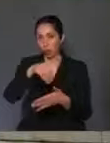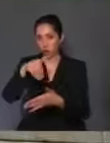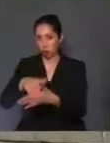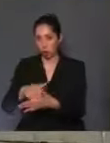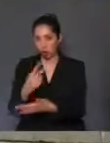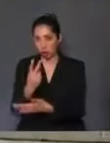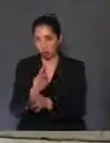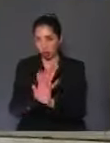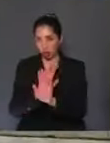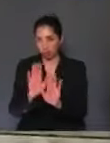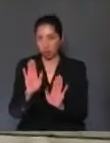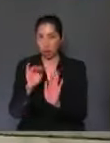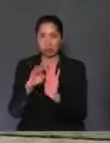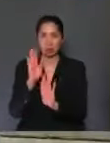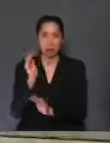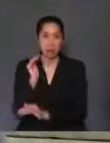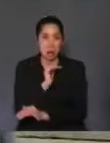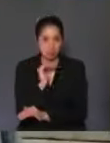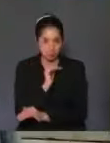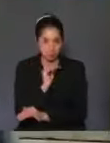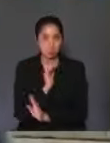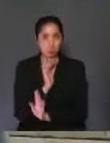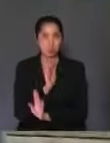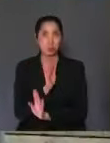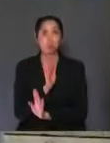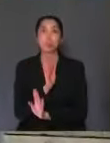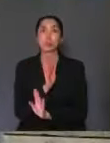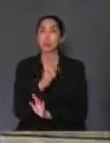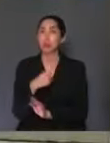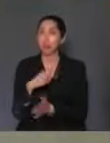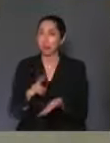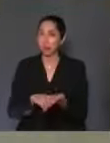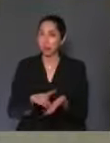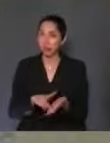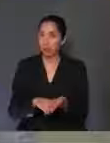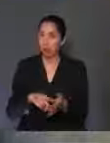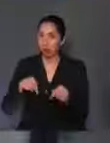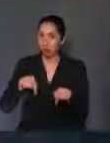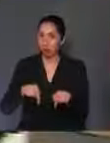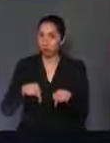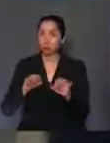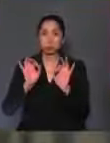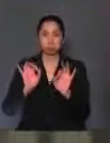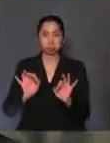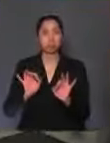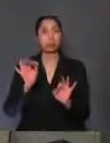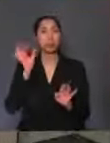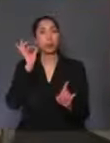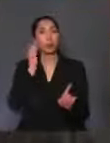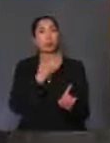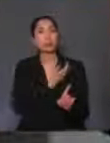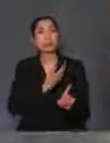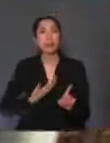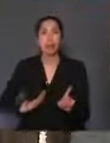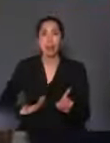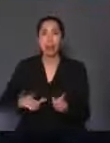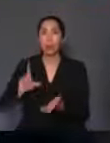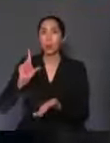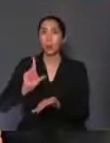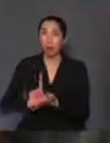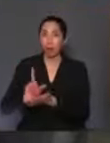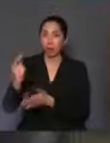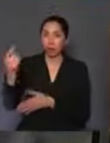rápido, claro. Debería funcionar todo y ustedes están coordinaditos. Yo los destaco de verdad, porque, mira, ahí está llegando la presidenta, está ahí, mire tempranito. ¿Hace cuánto no se veían